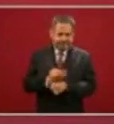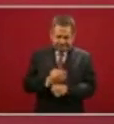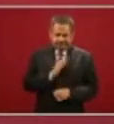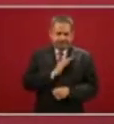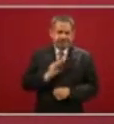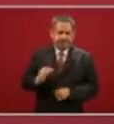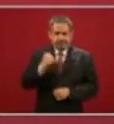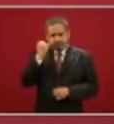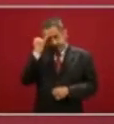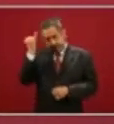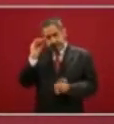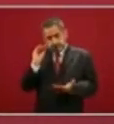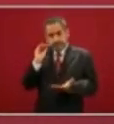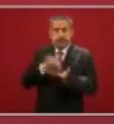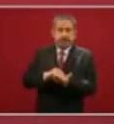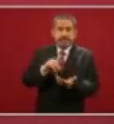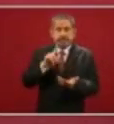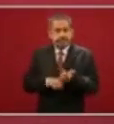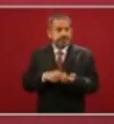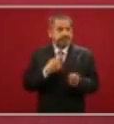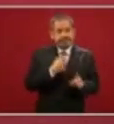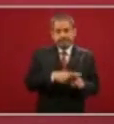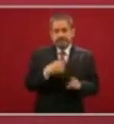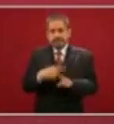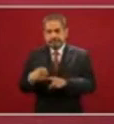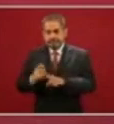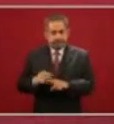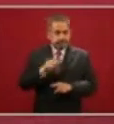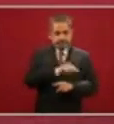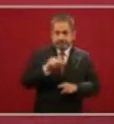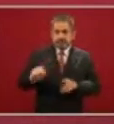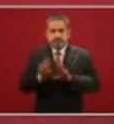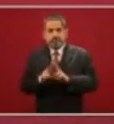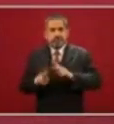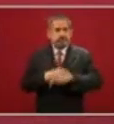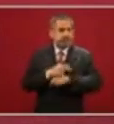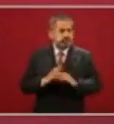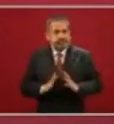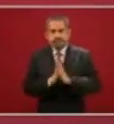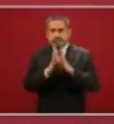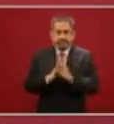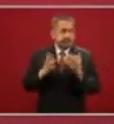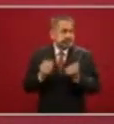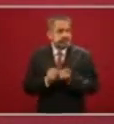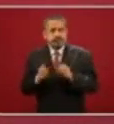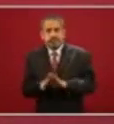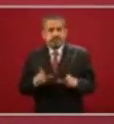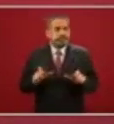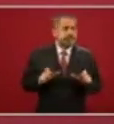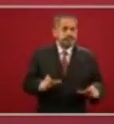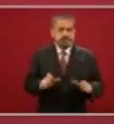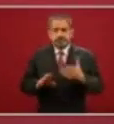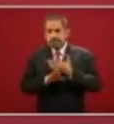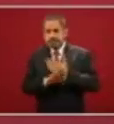de implantar los distintos elementos del repertorio de intervenciones de contención,